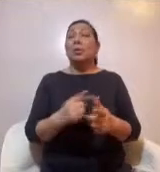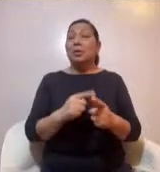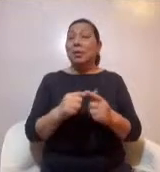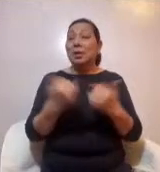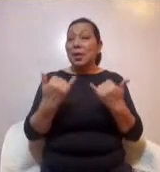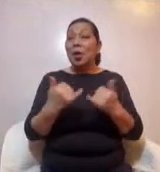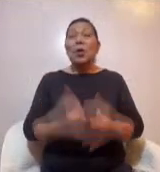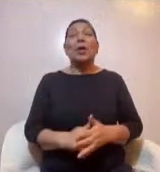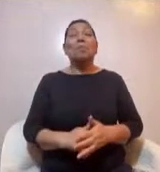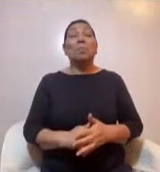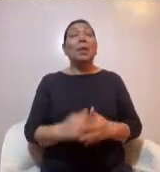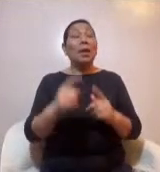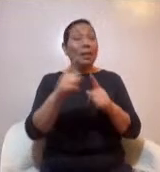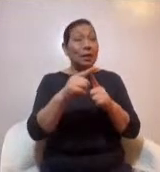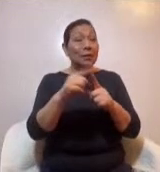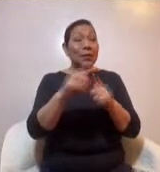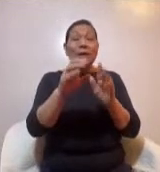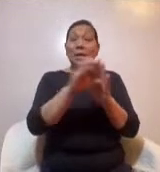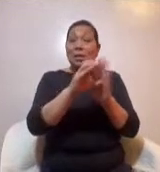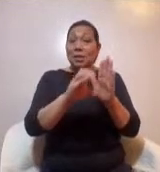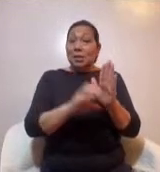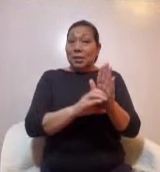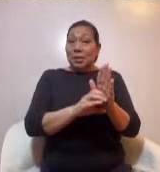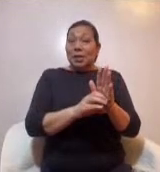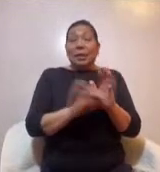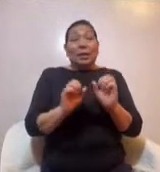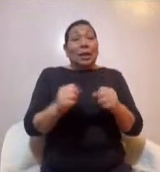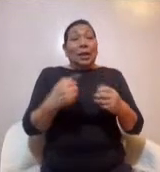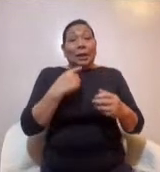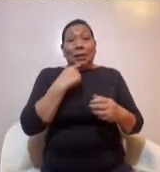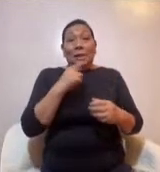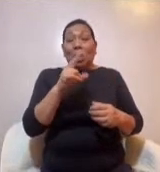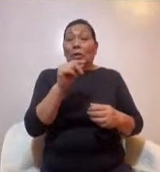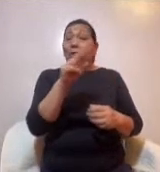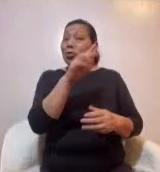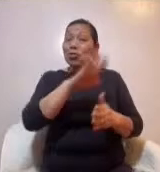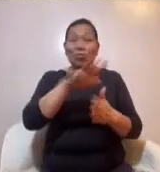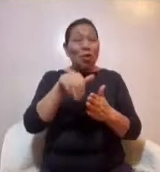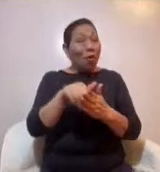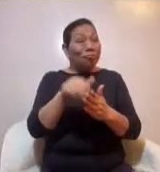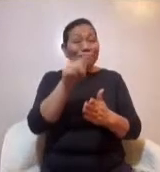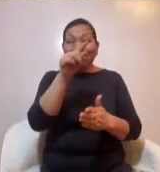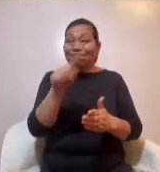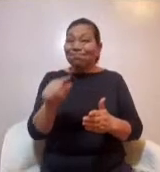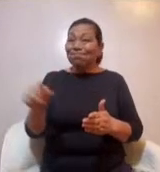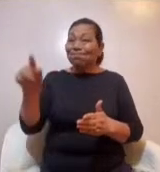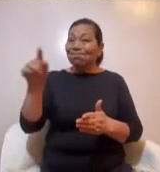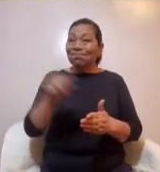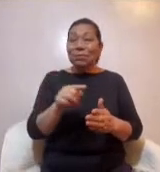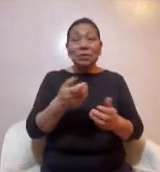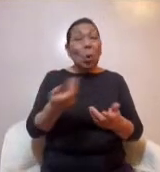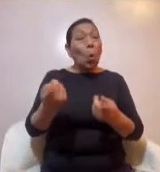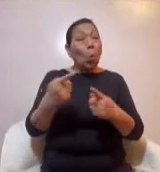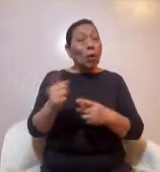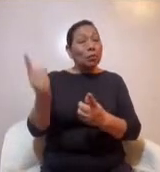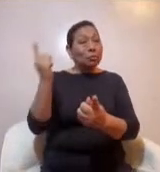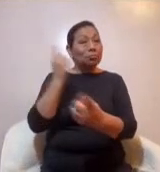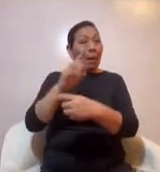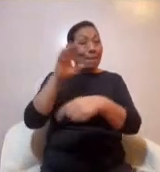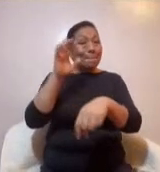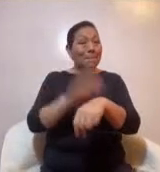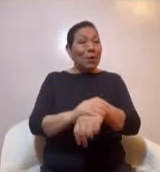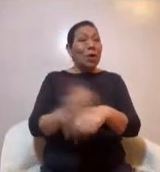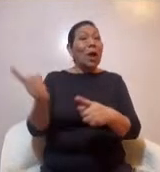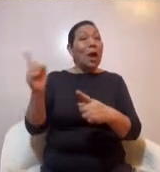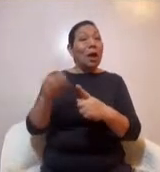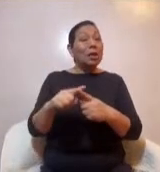Migraciones entonces vigente. El Tribunal Constitucional considera que se debe declarar nulo todo lo actuado desde que la recurrente fue